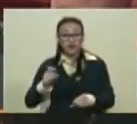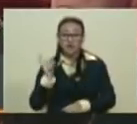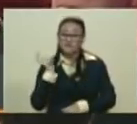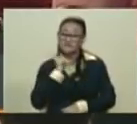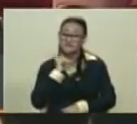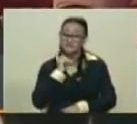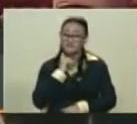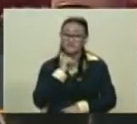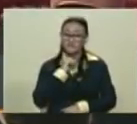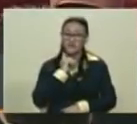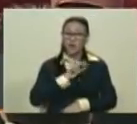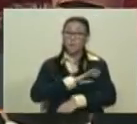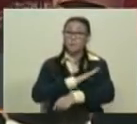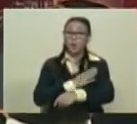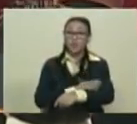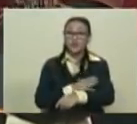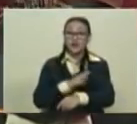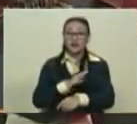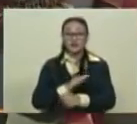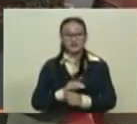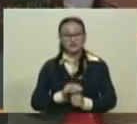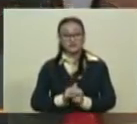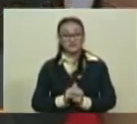viejos poderes coloniales,